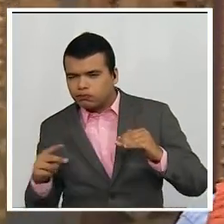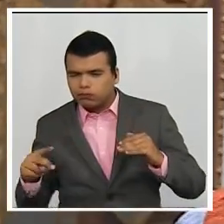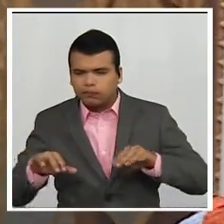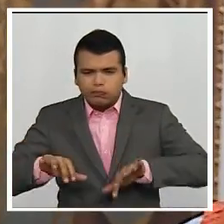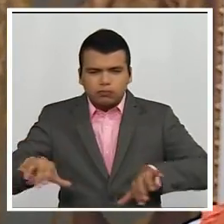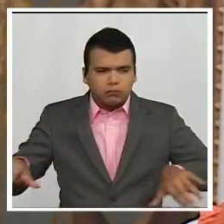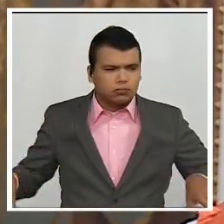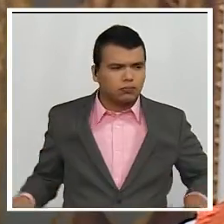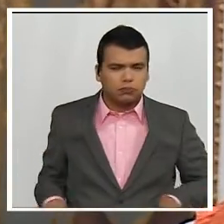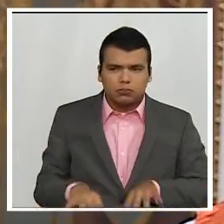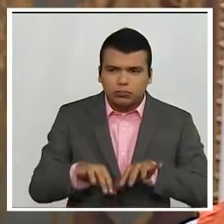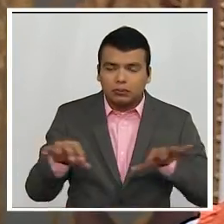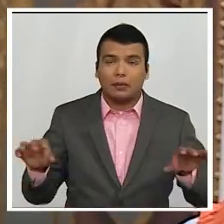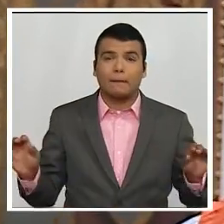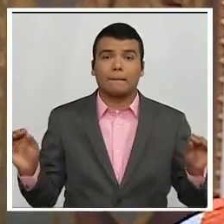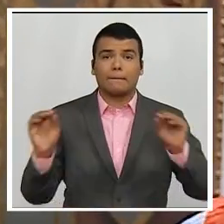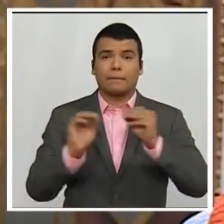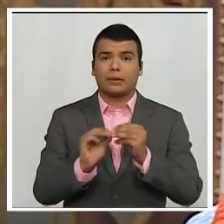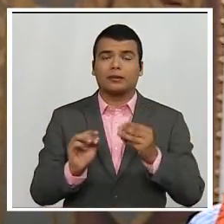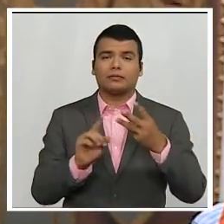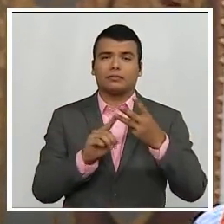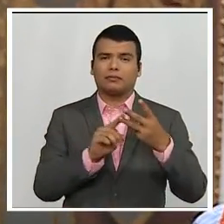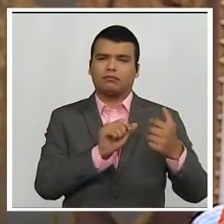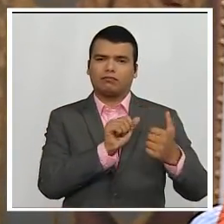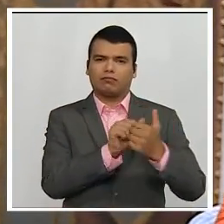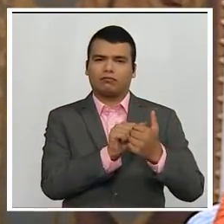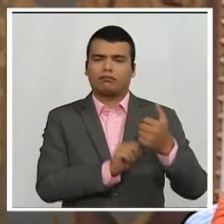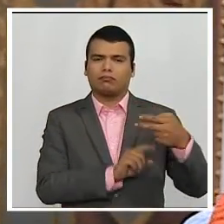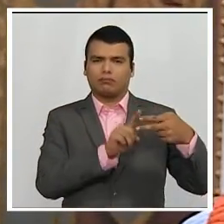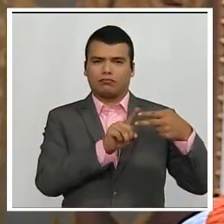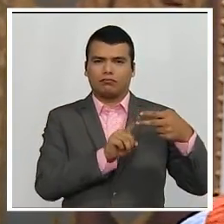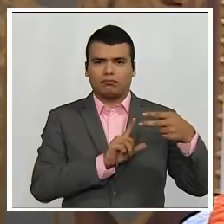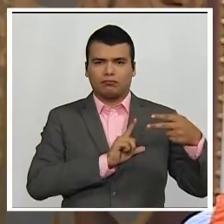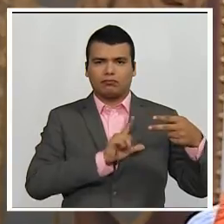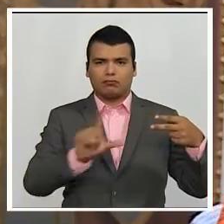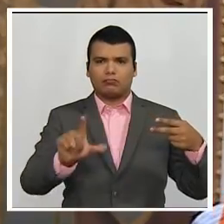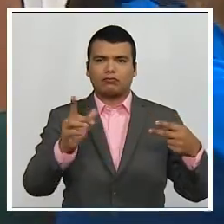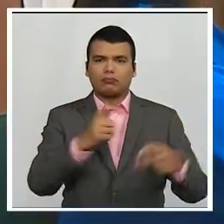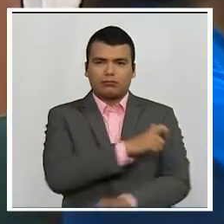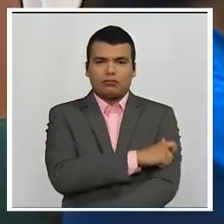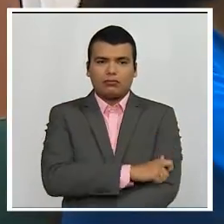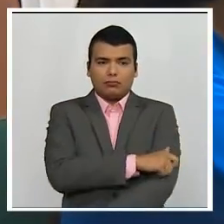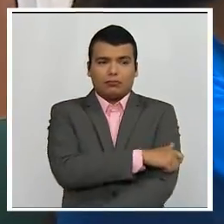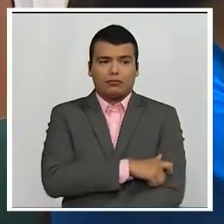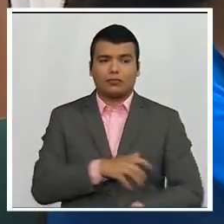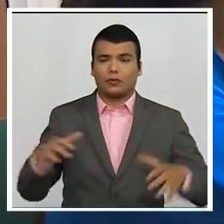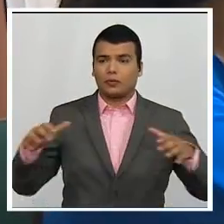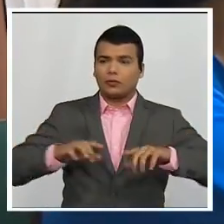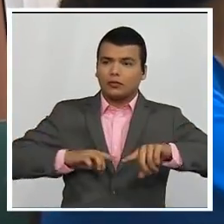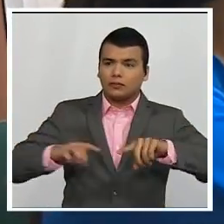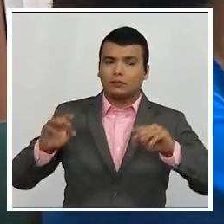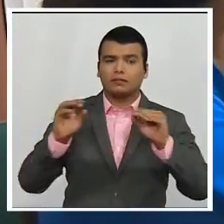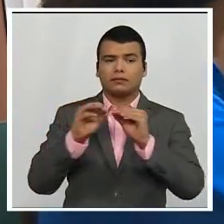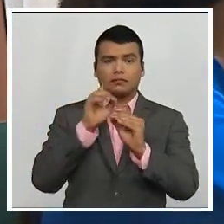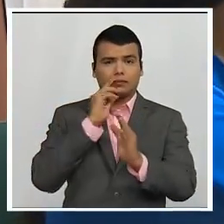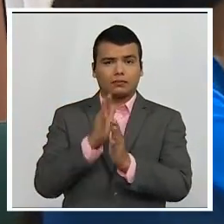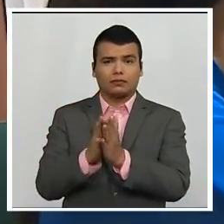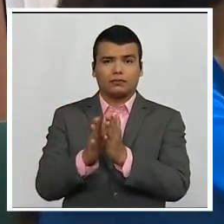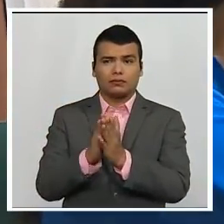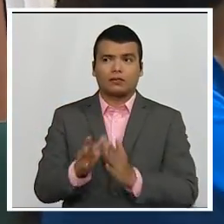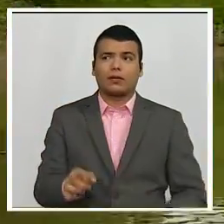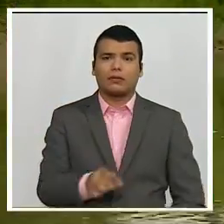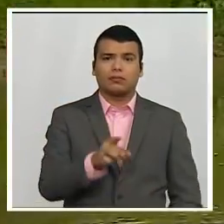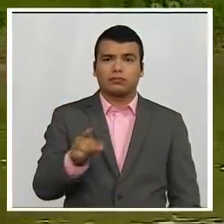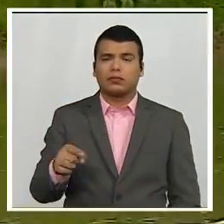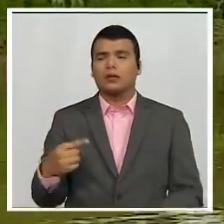acuático y acompañado por dos líderes la cruz roja colombia autoridades agregaron además que la presencia de